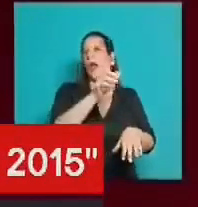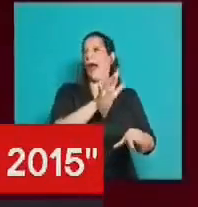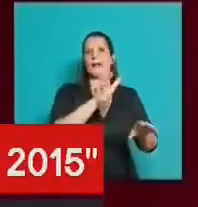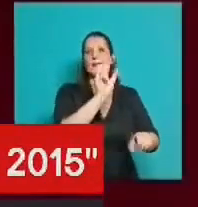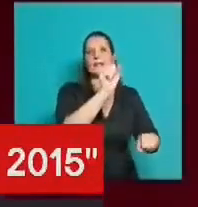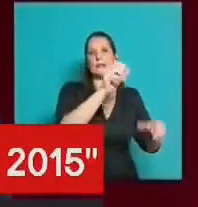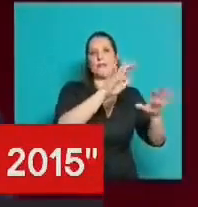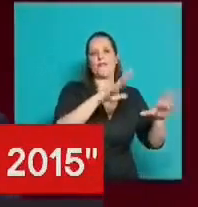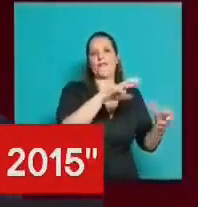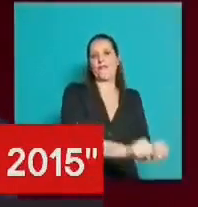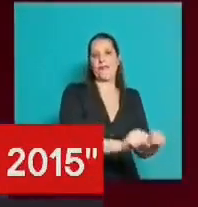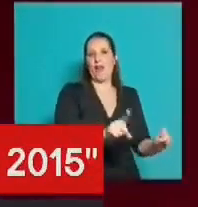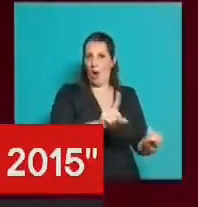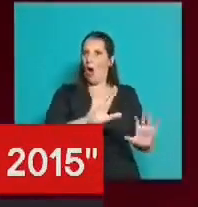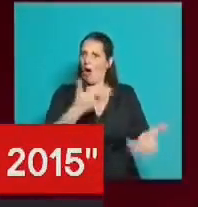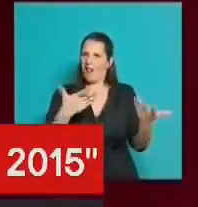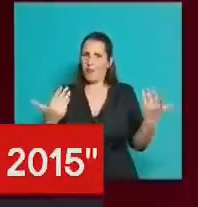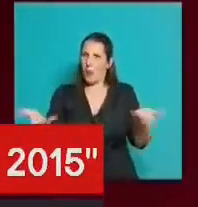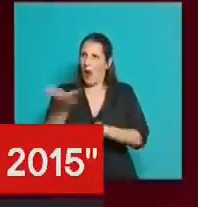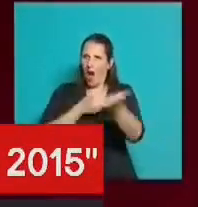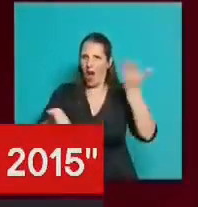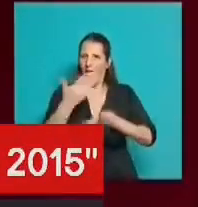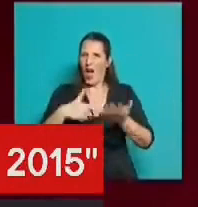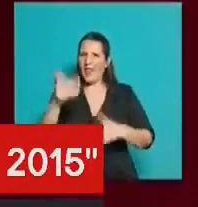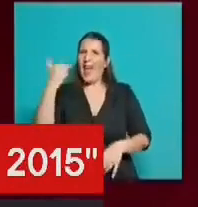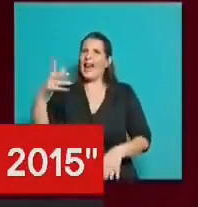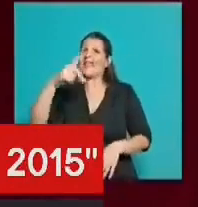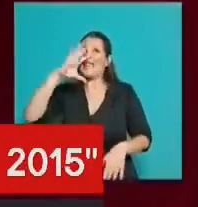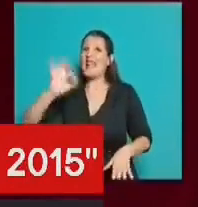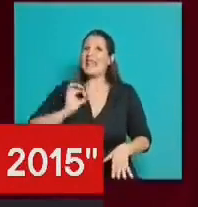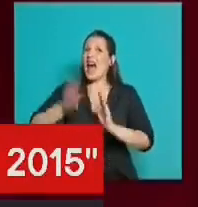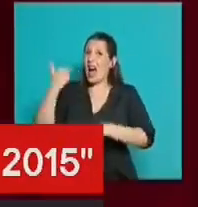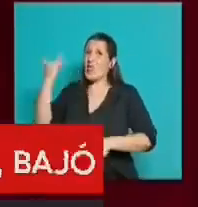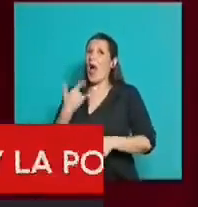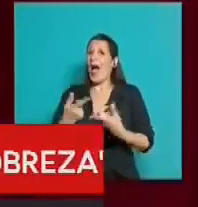cuanto antes con el déficit fiscal que la Argentina padece desde hace 70 años.